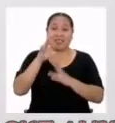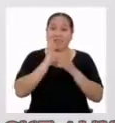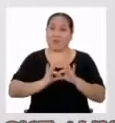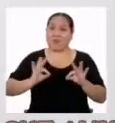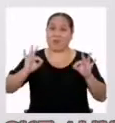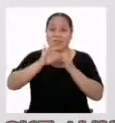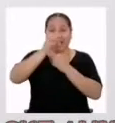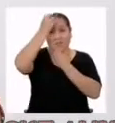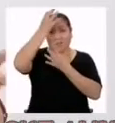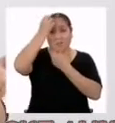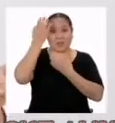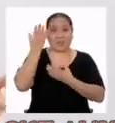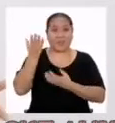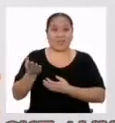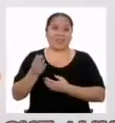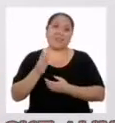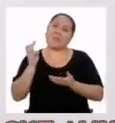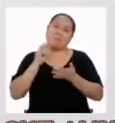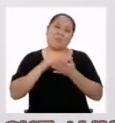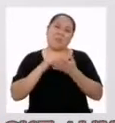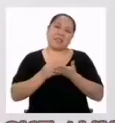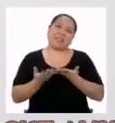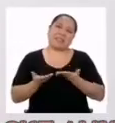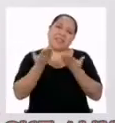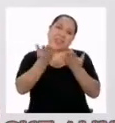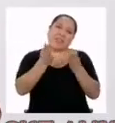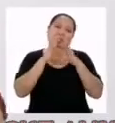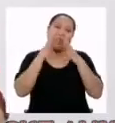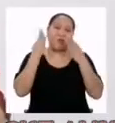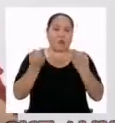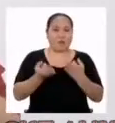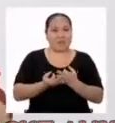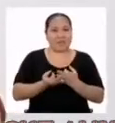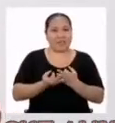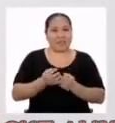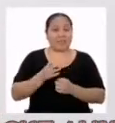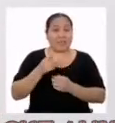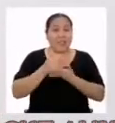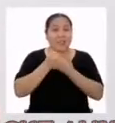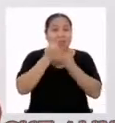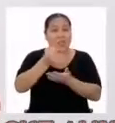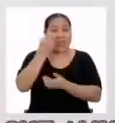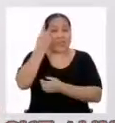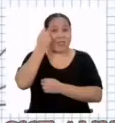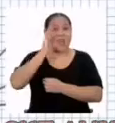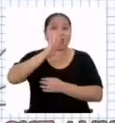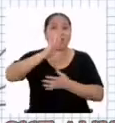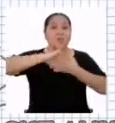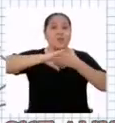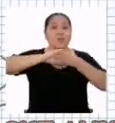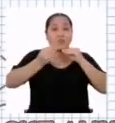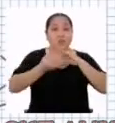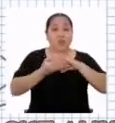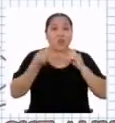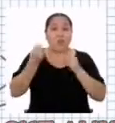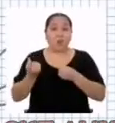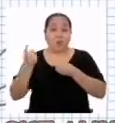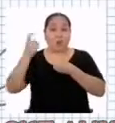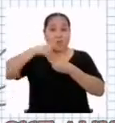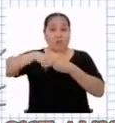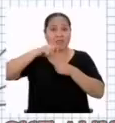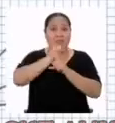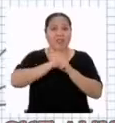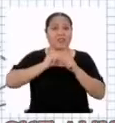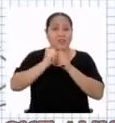todo si proviene de la familia, porque te permite entender un poco de tu historia en la sociedad de una manera